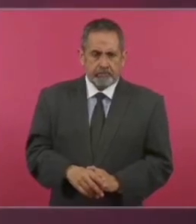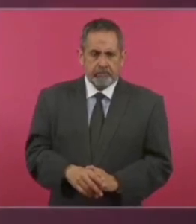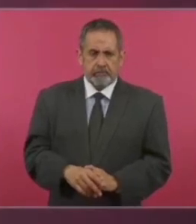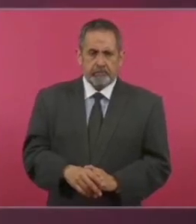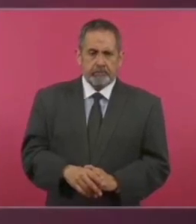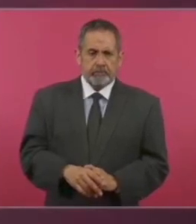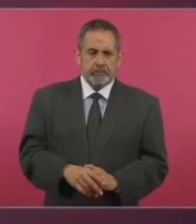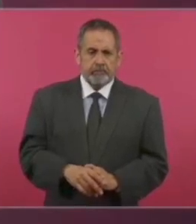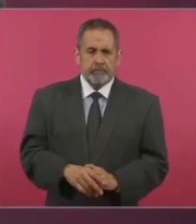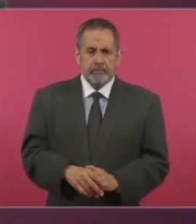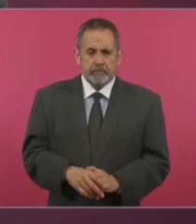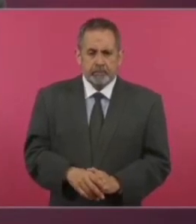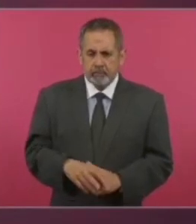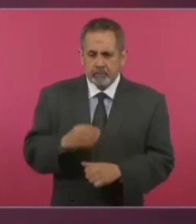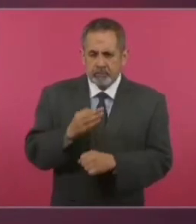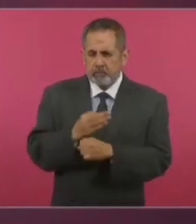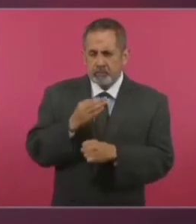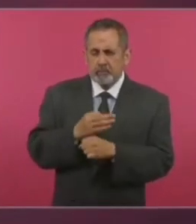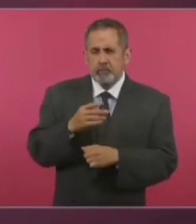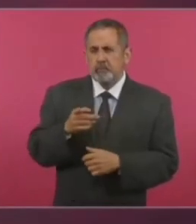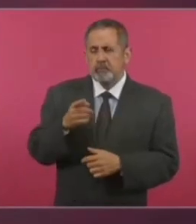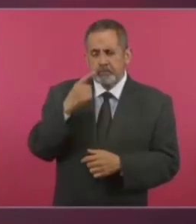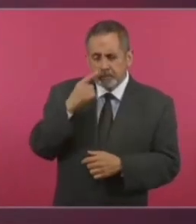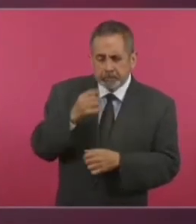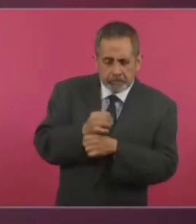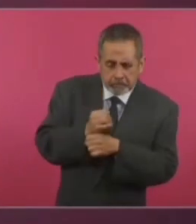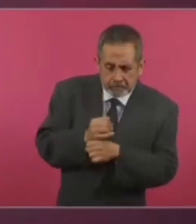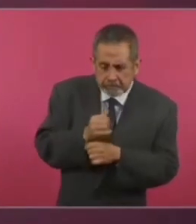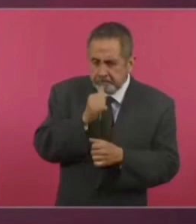una implicación